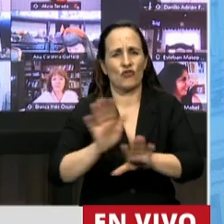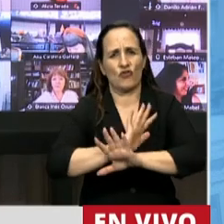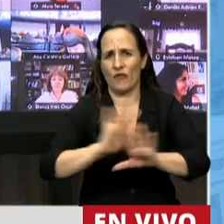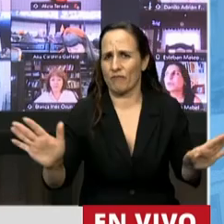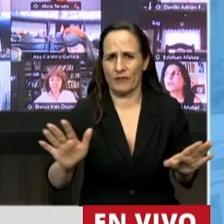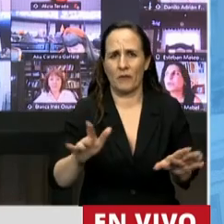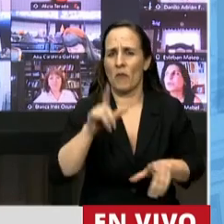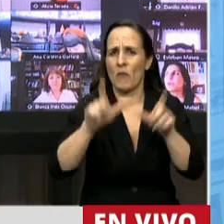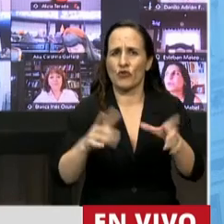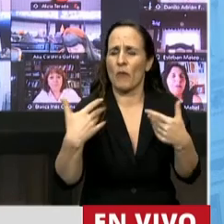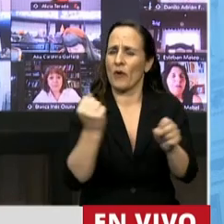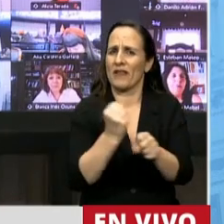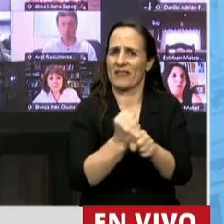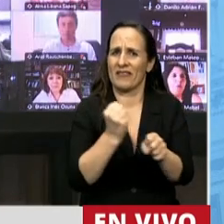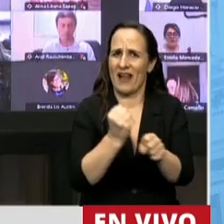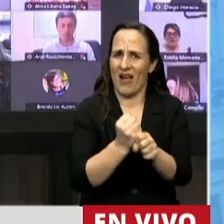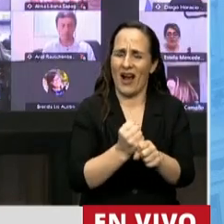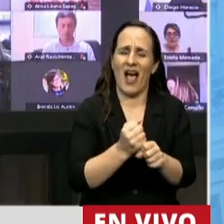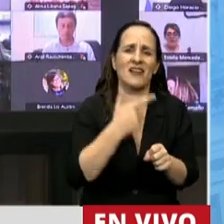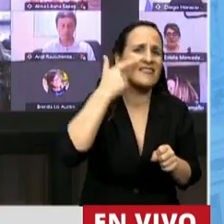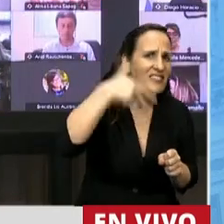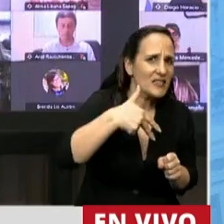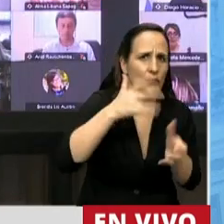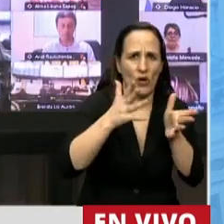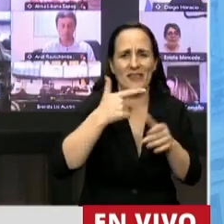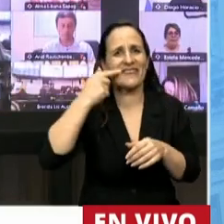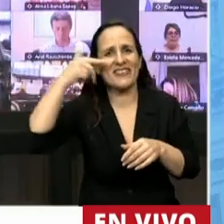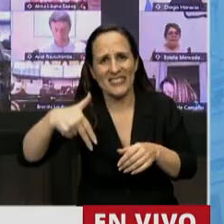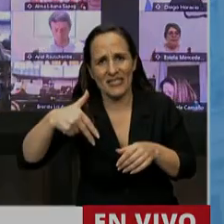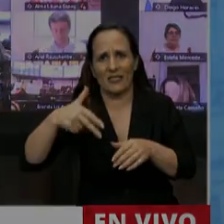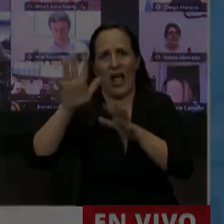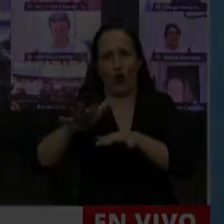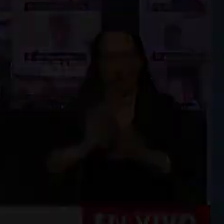trabajo libre de violencia y de acoso. Muchísimas gracias. Muchas gracias, diputada.